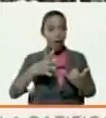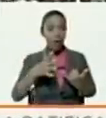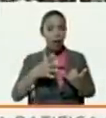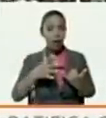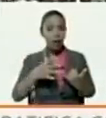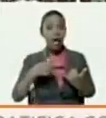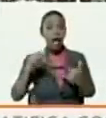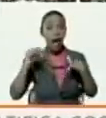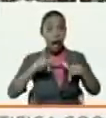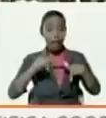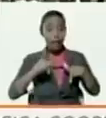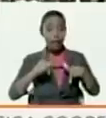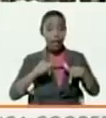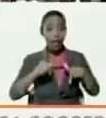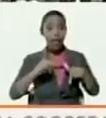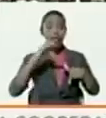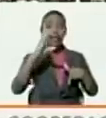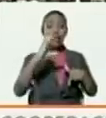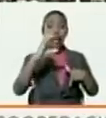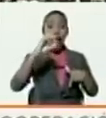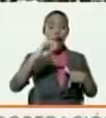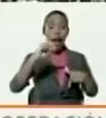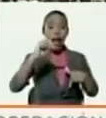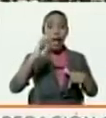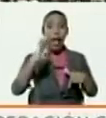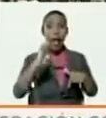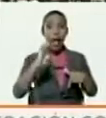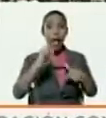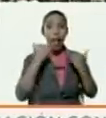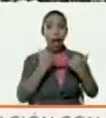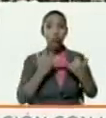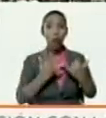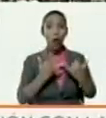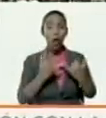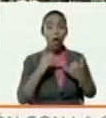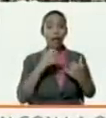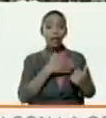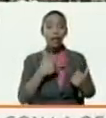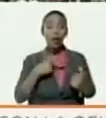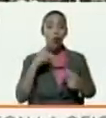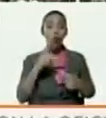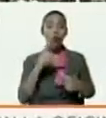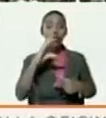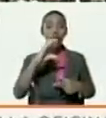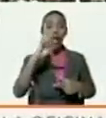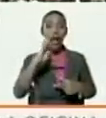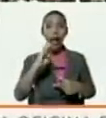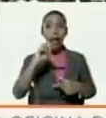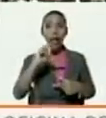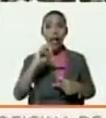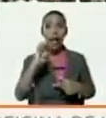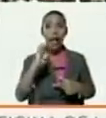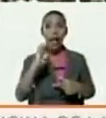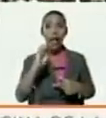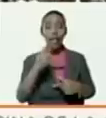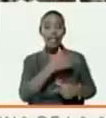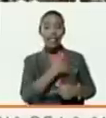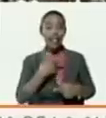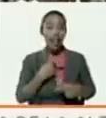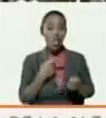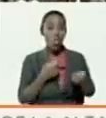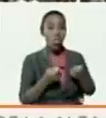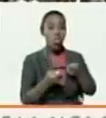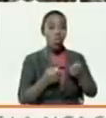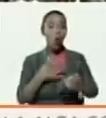actual no hay un CNE con mayor credibilidad que el actual, sino un CNE con carácter que ellos quisieran